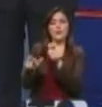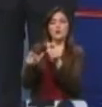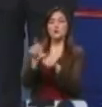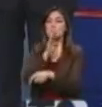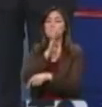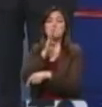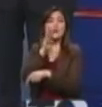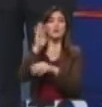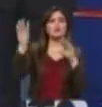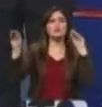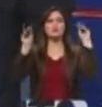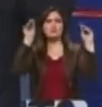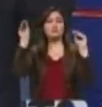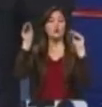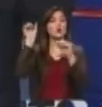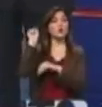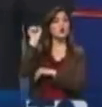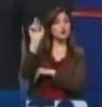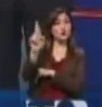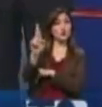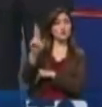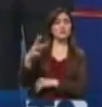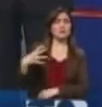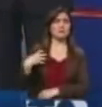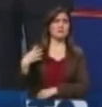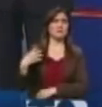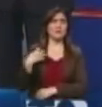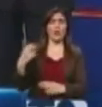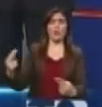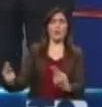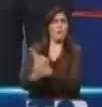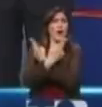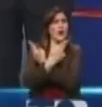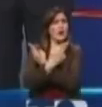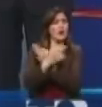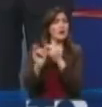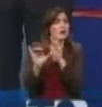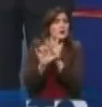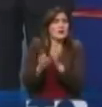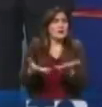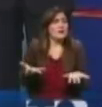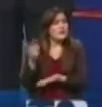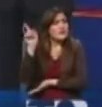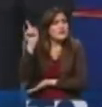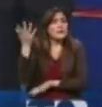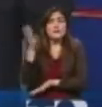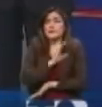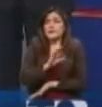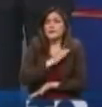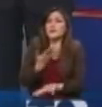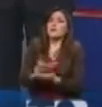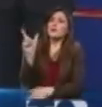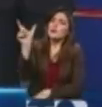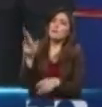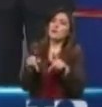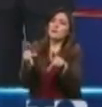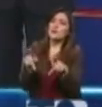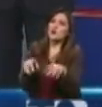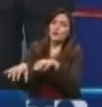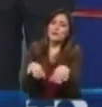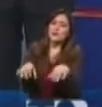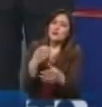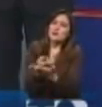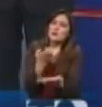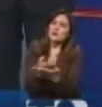bares y discotecas del sur de Quito protestan por la clausura ilegal de sus locales. Aseguran que el municipio les exige la licencia única de